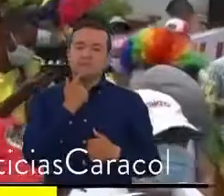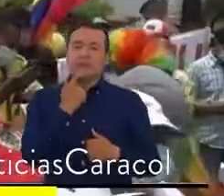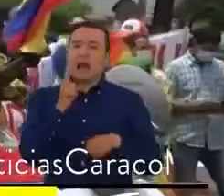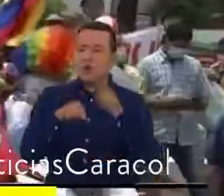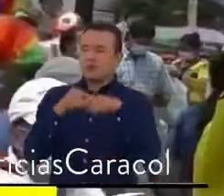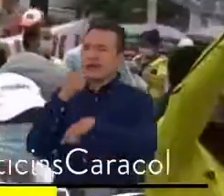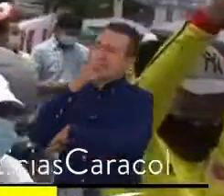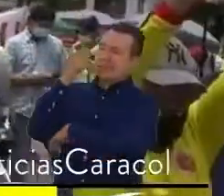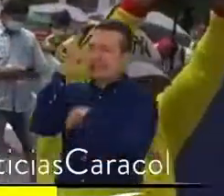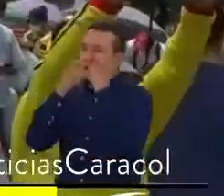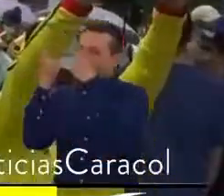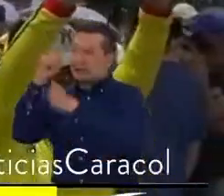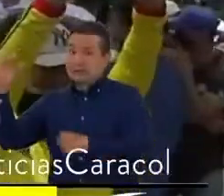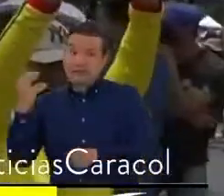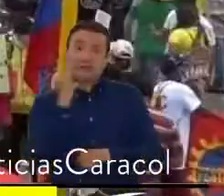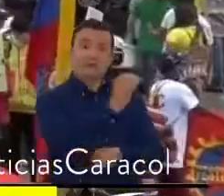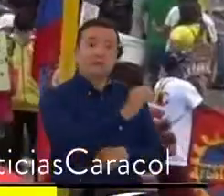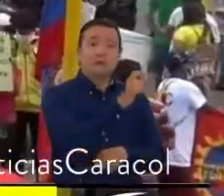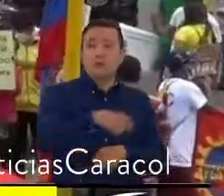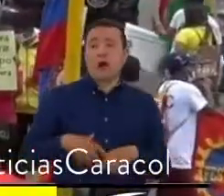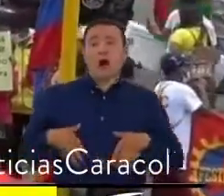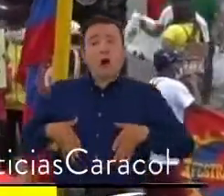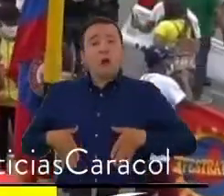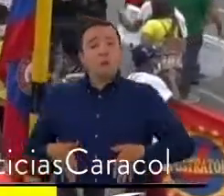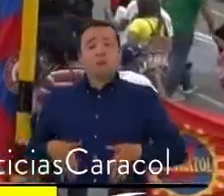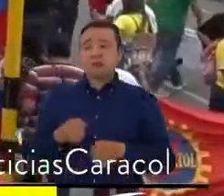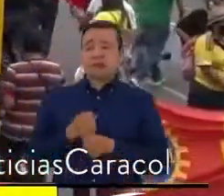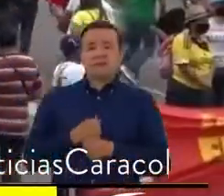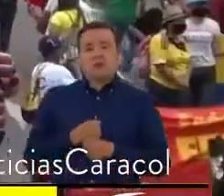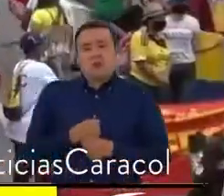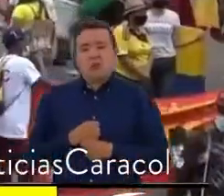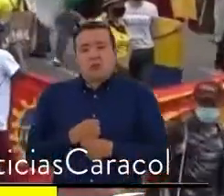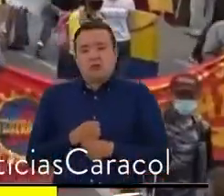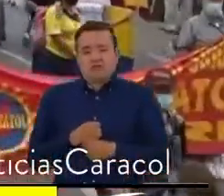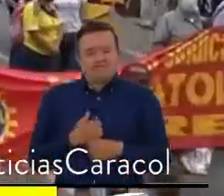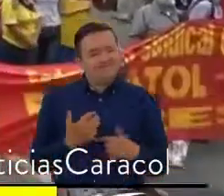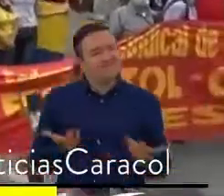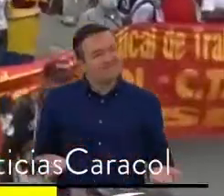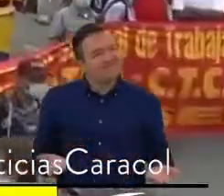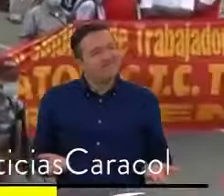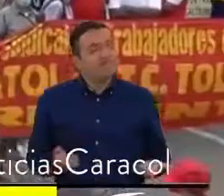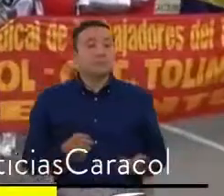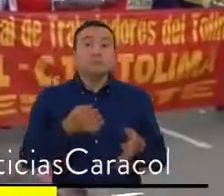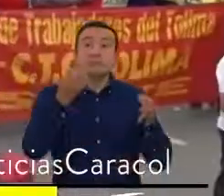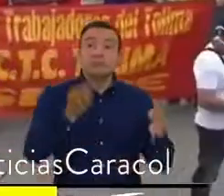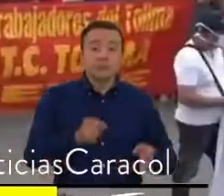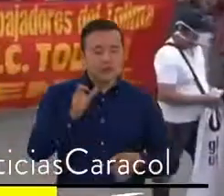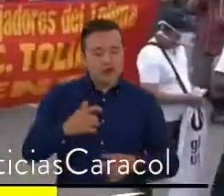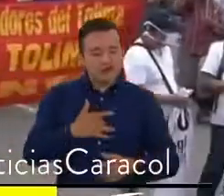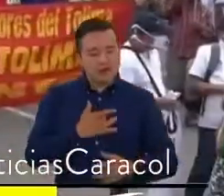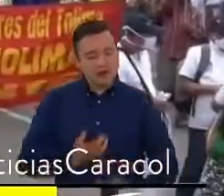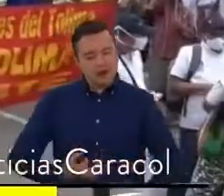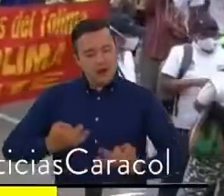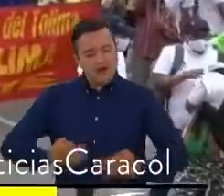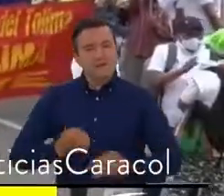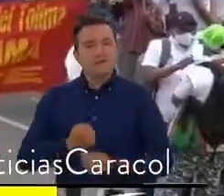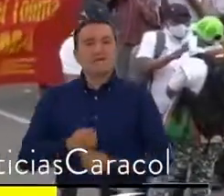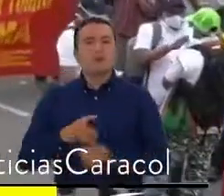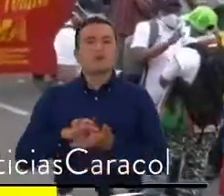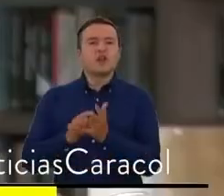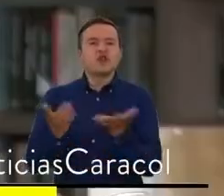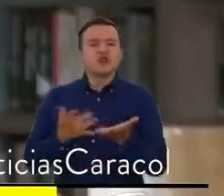son riesgos que siempre se corren. La dignidad del trabajador se construye en el trabajo. Por eso no es un